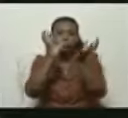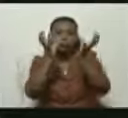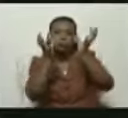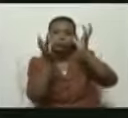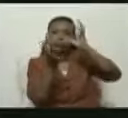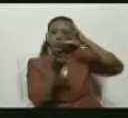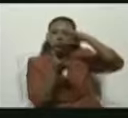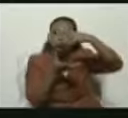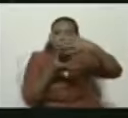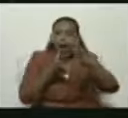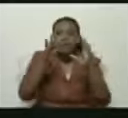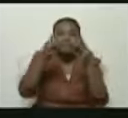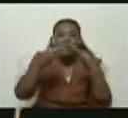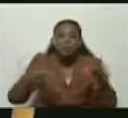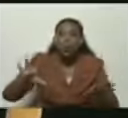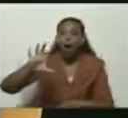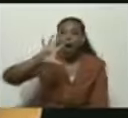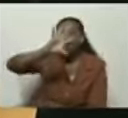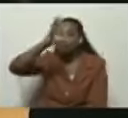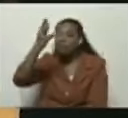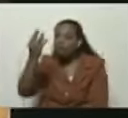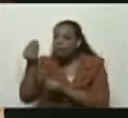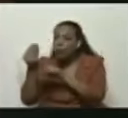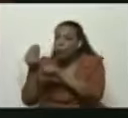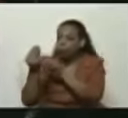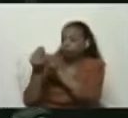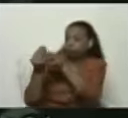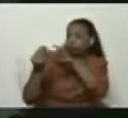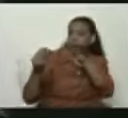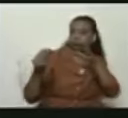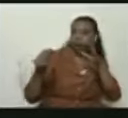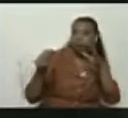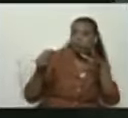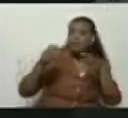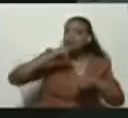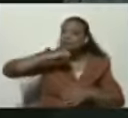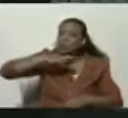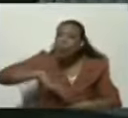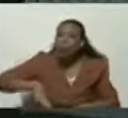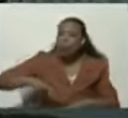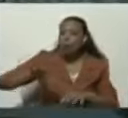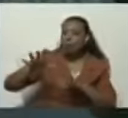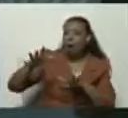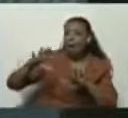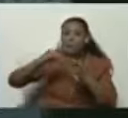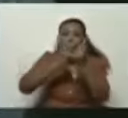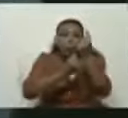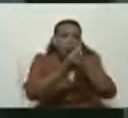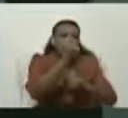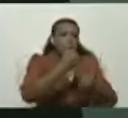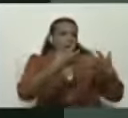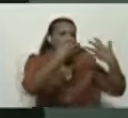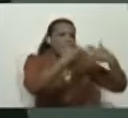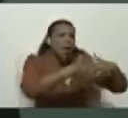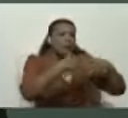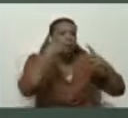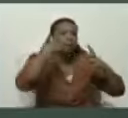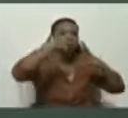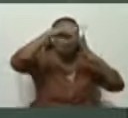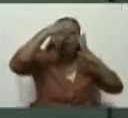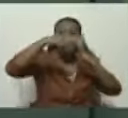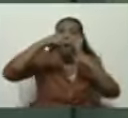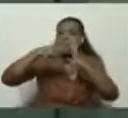las bellezas naturales, por la arquitectura, por los espacios históricos, por la economía, por todos los aspectos